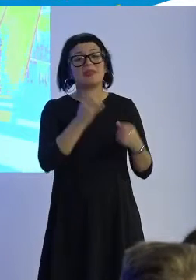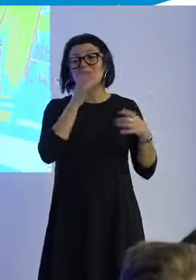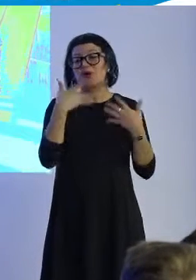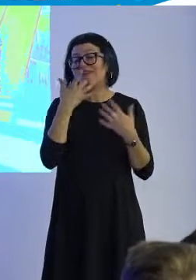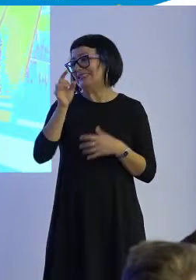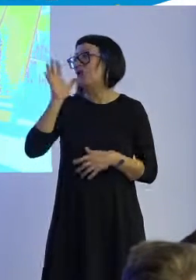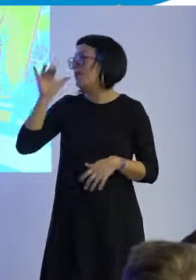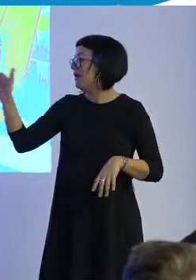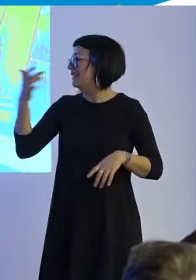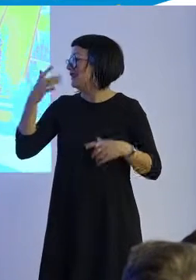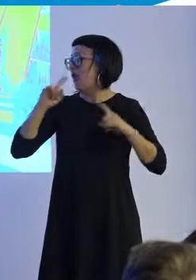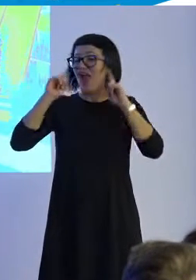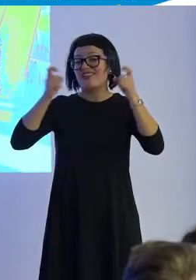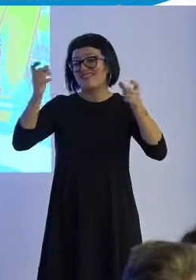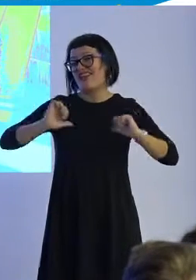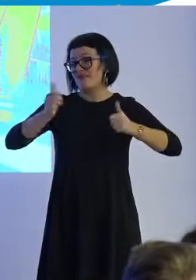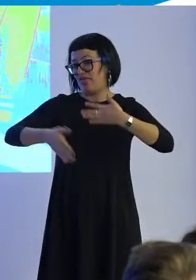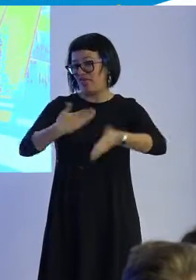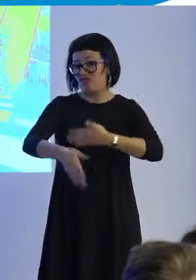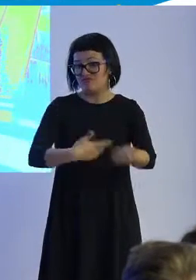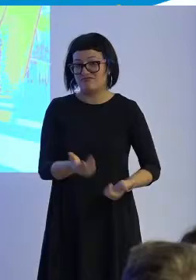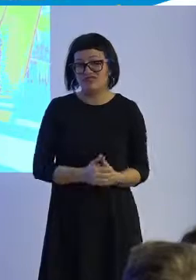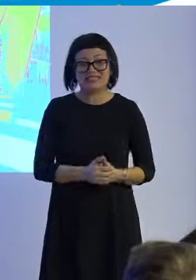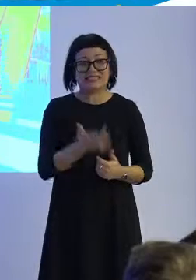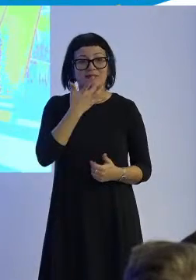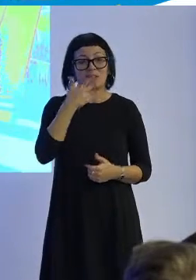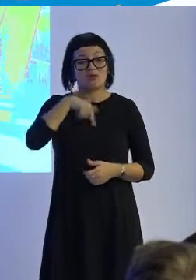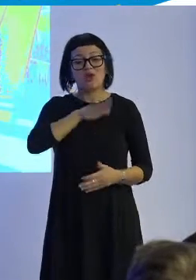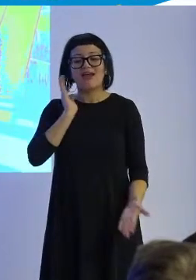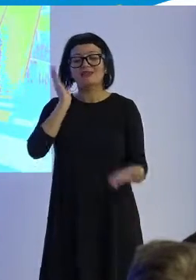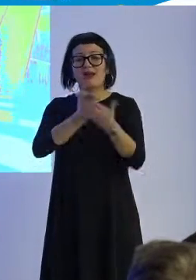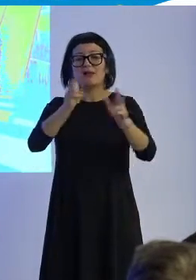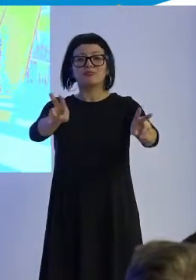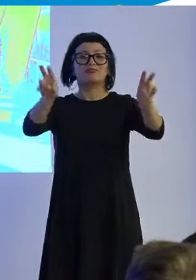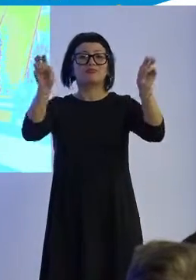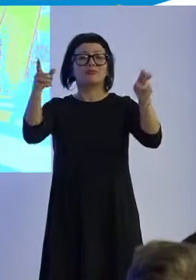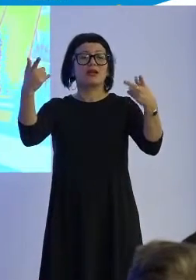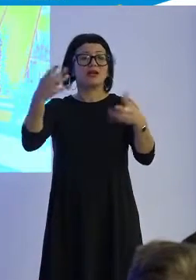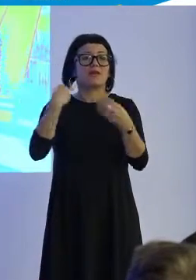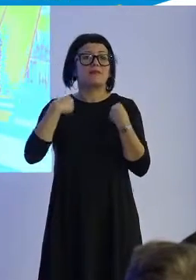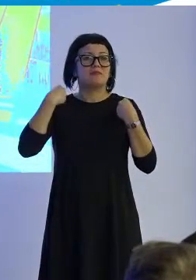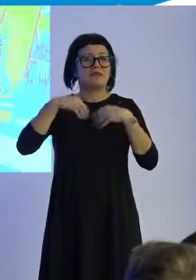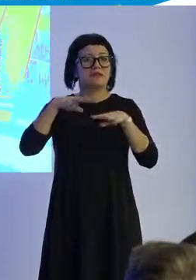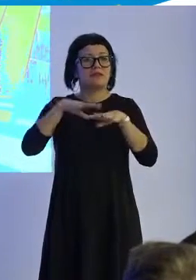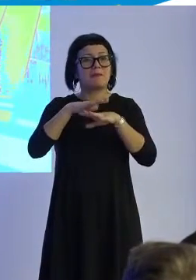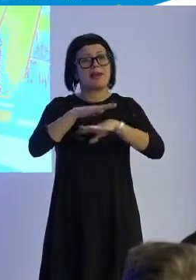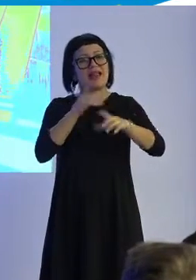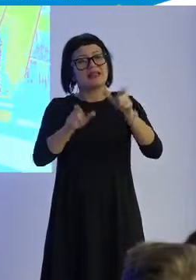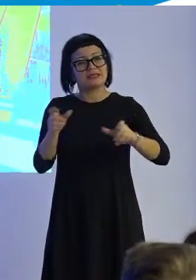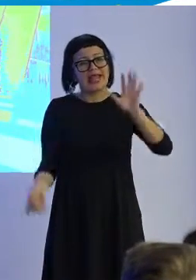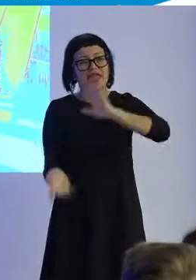Bueno, si no, mientras voy empezando un poco. Yo esta parte la he titulado VR y AR, el reto para los